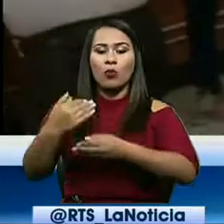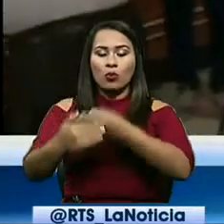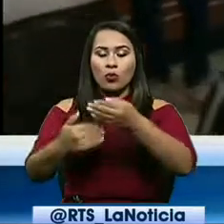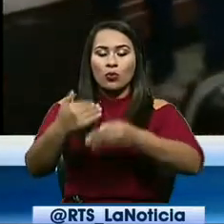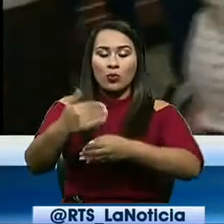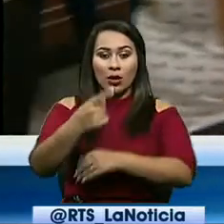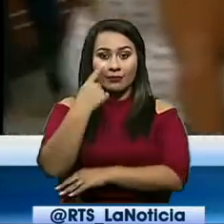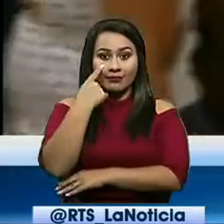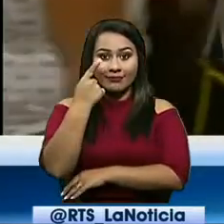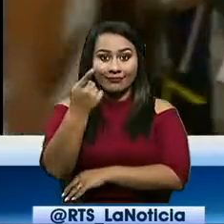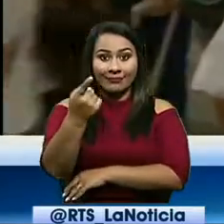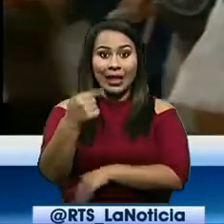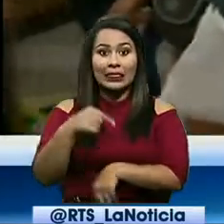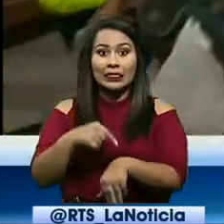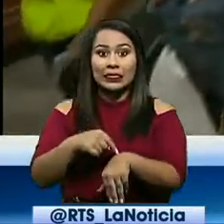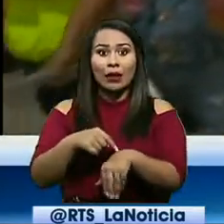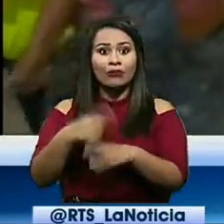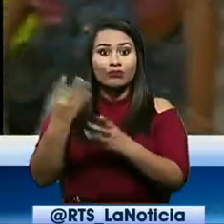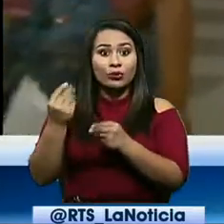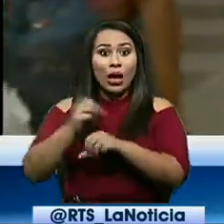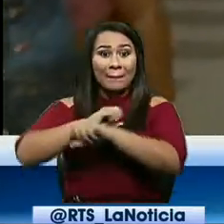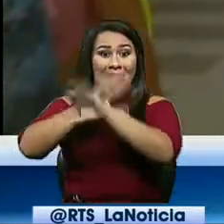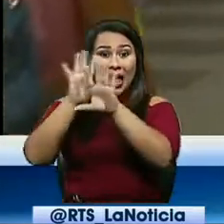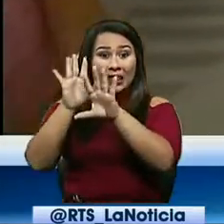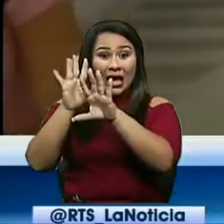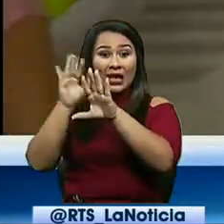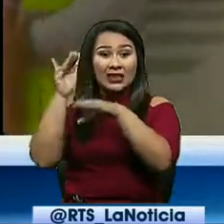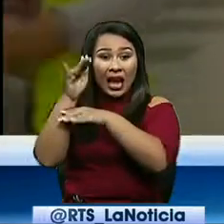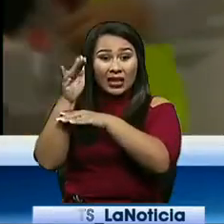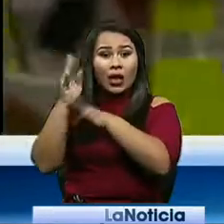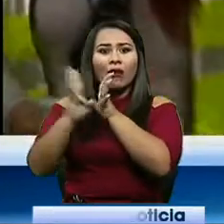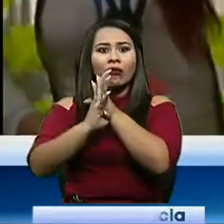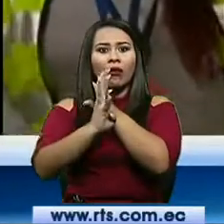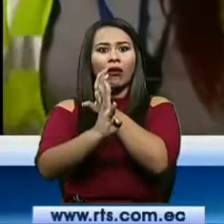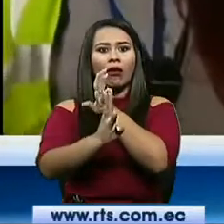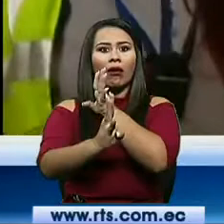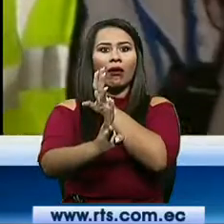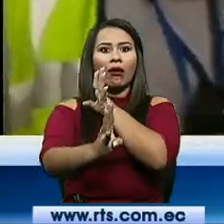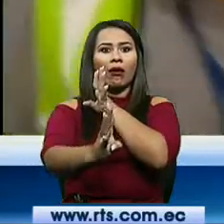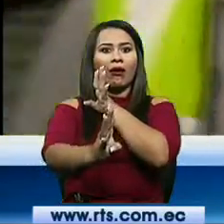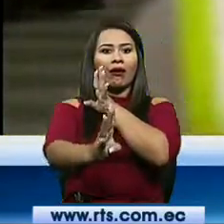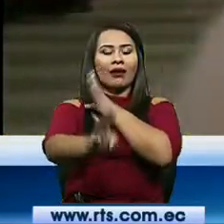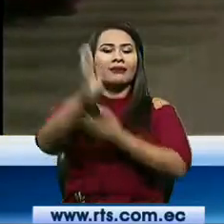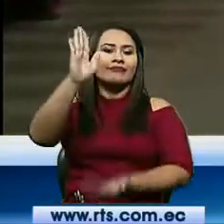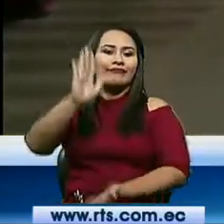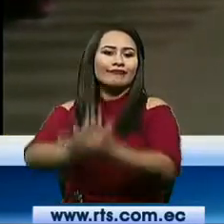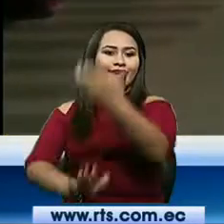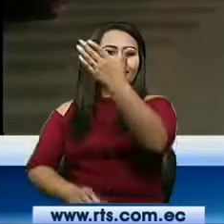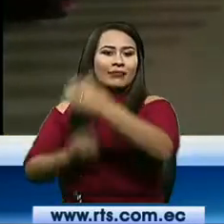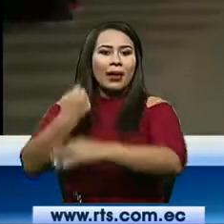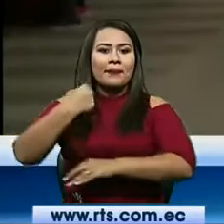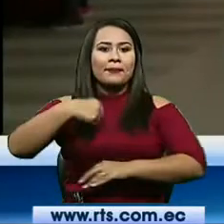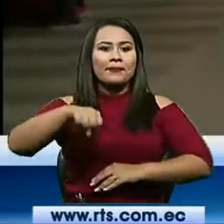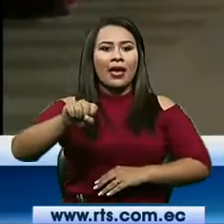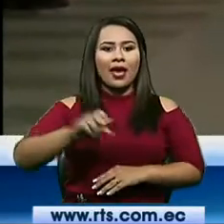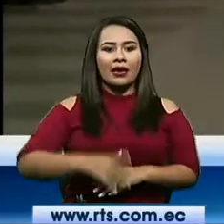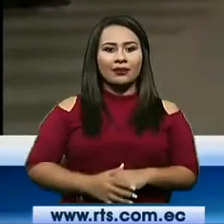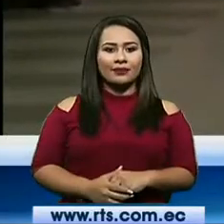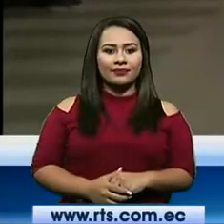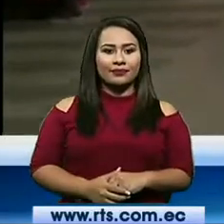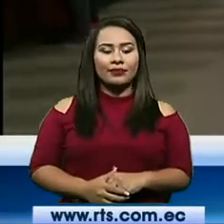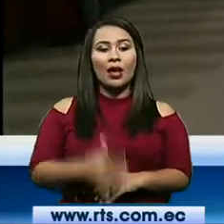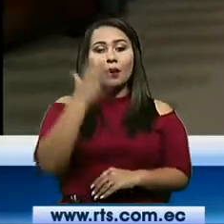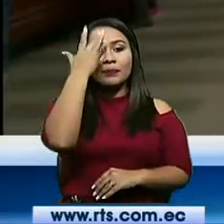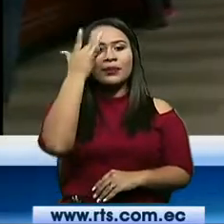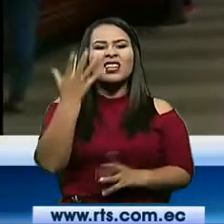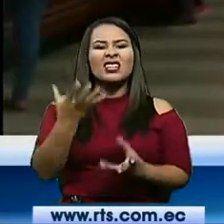Ojo, que desde temprano hay largas colas en los exteriores de la terminal terrestre, tratando de